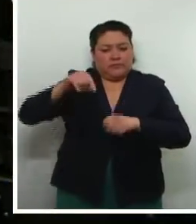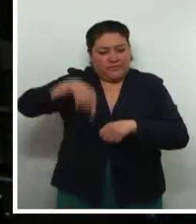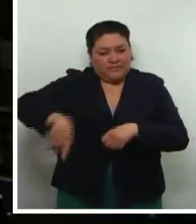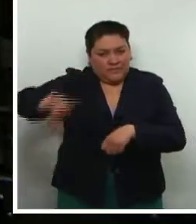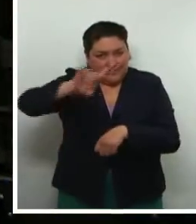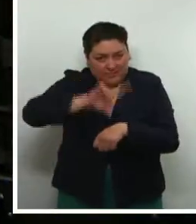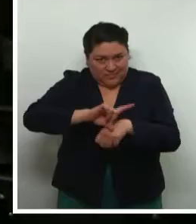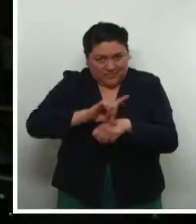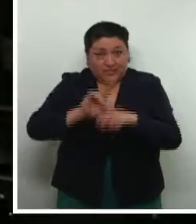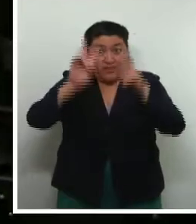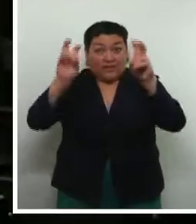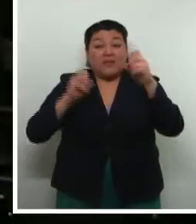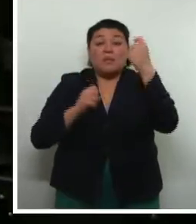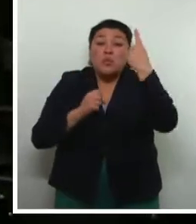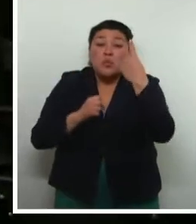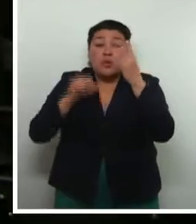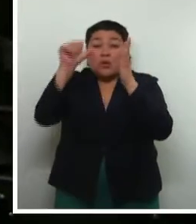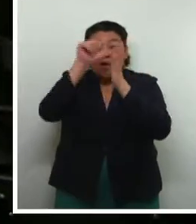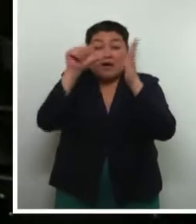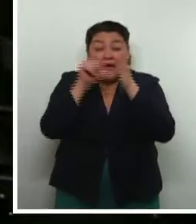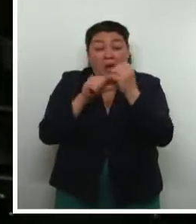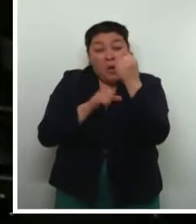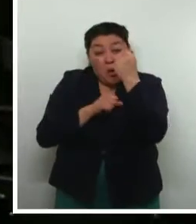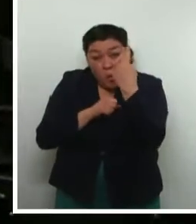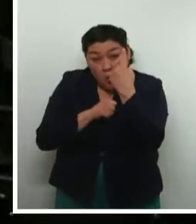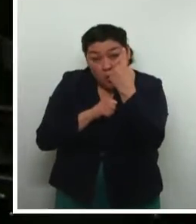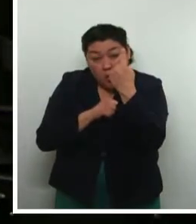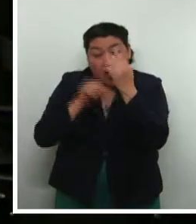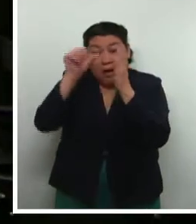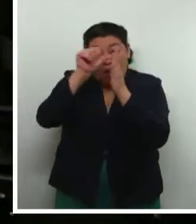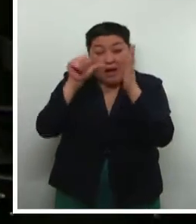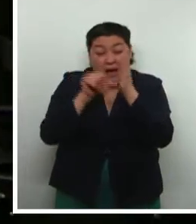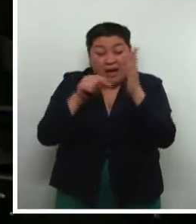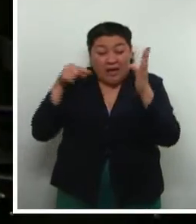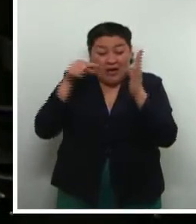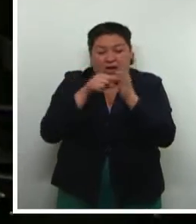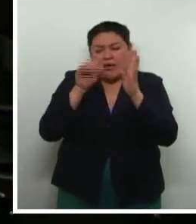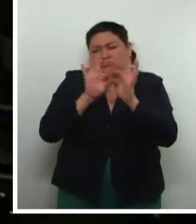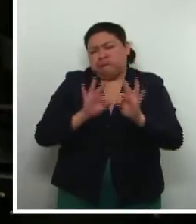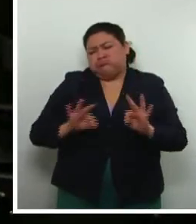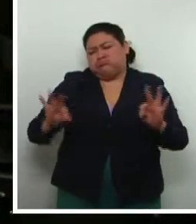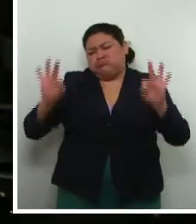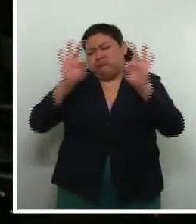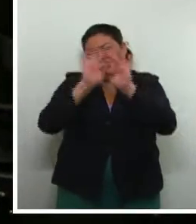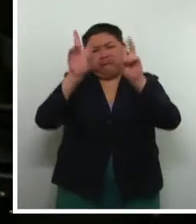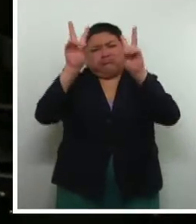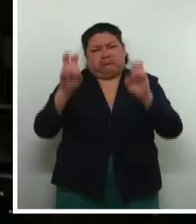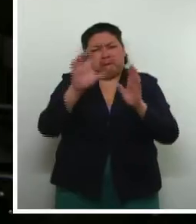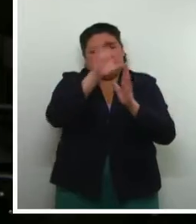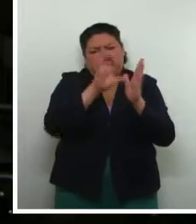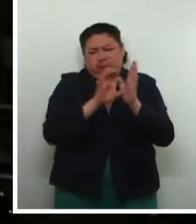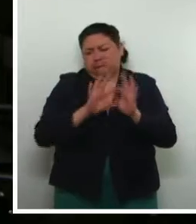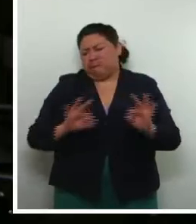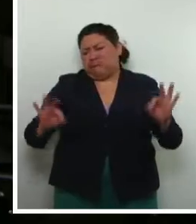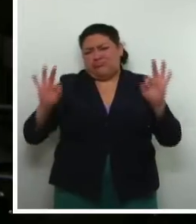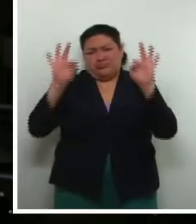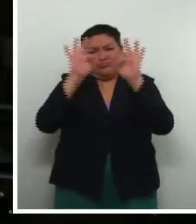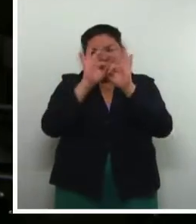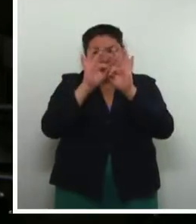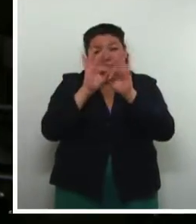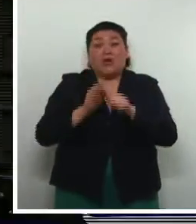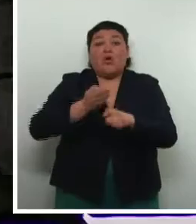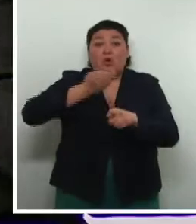discutimos uno de los artículos más importantes de la Constitución, ha